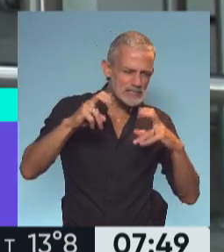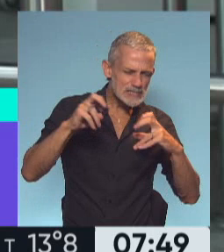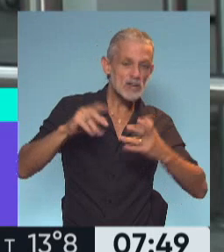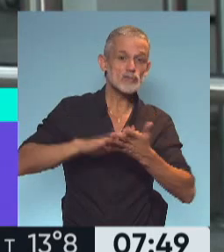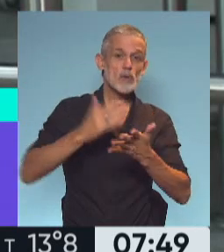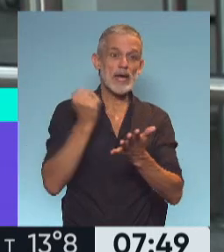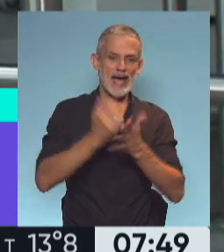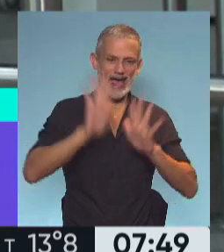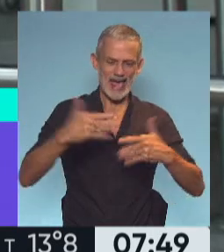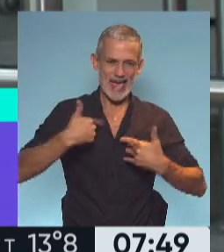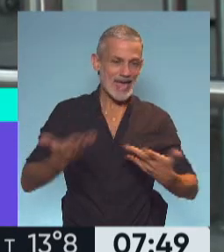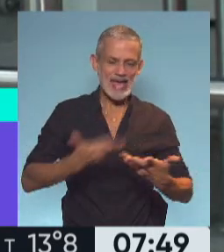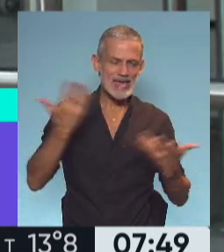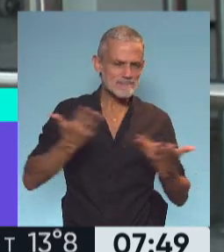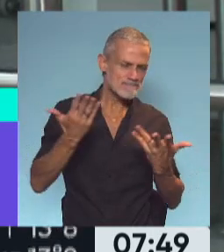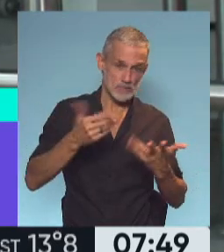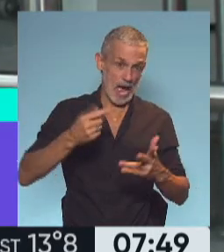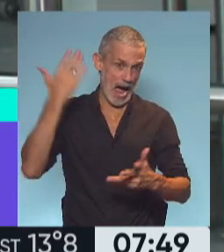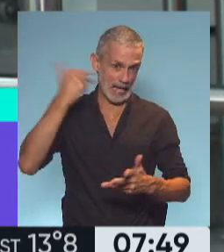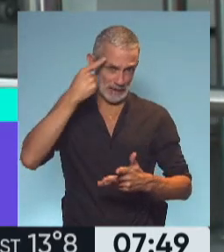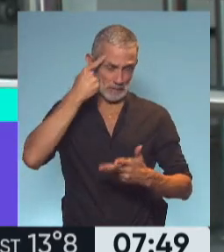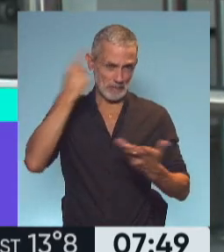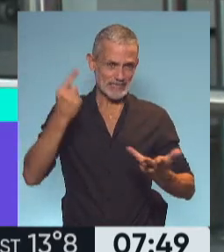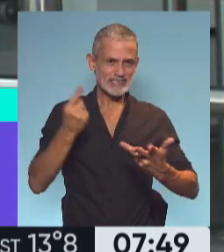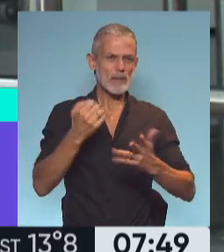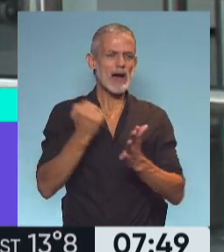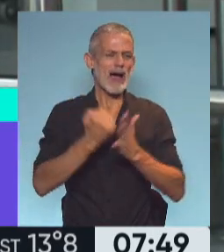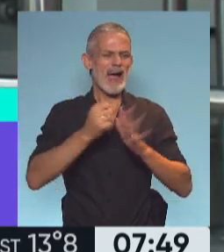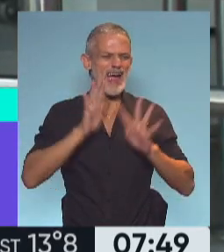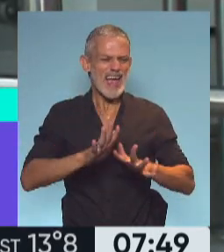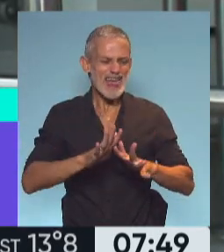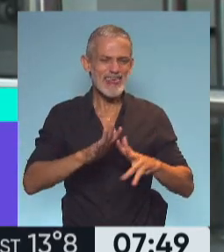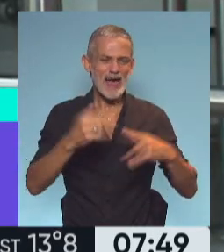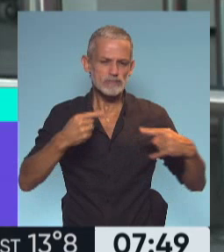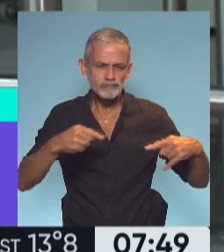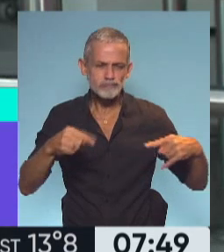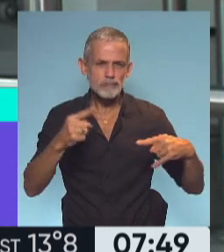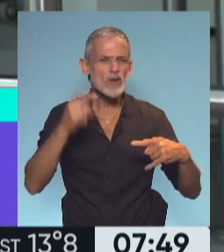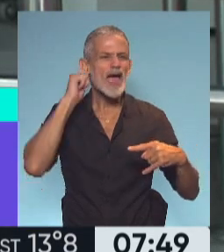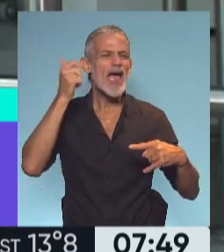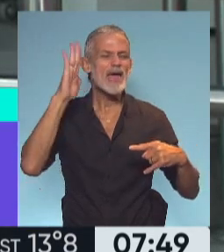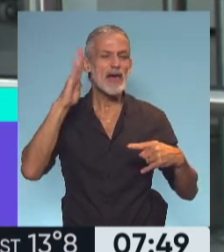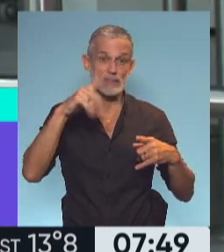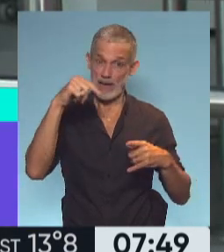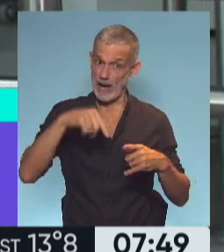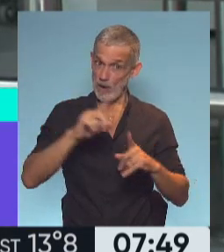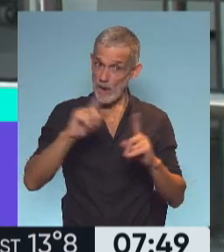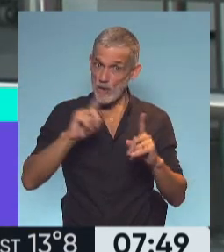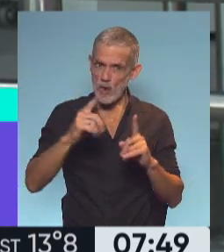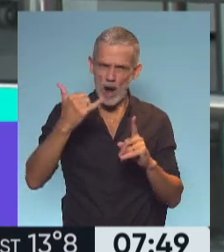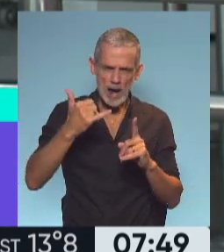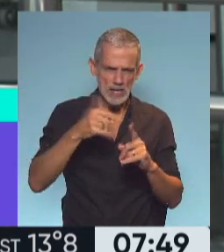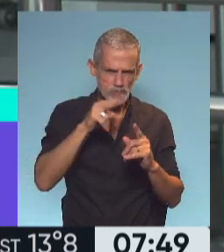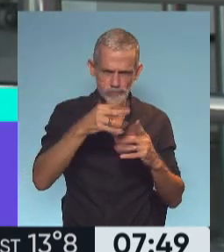quién afecta. En un principio se creía que en realidad las secuelas se daban en personas de mayor edad, pero ahora se presentaron